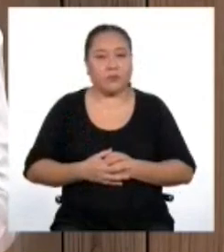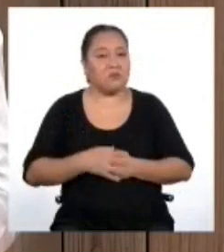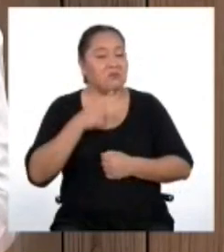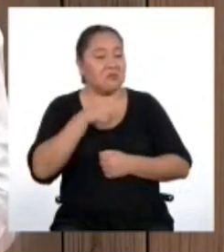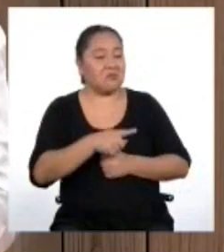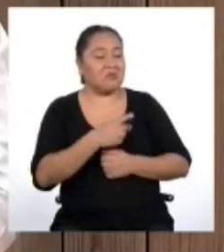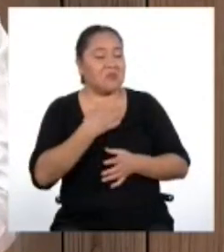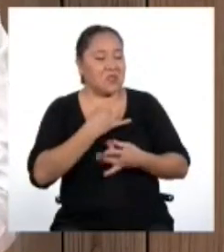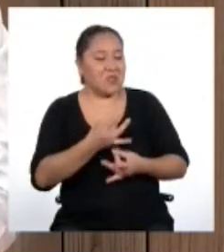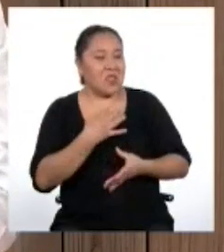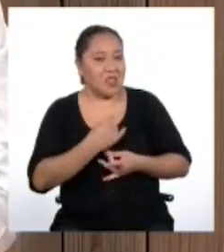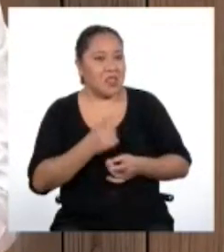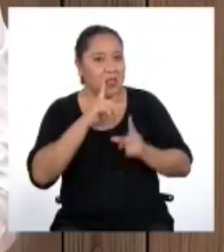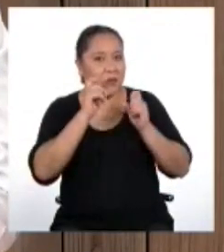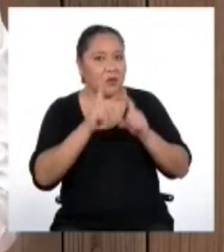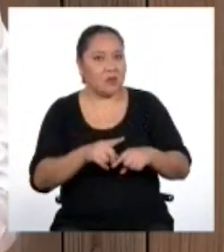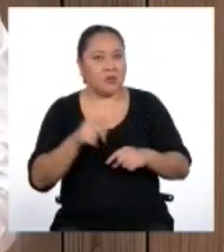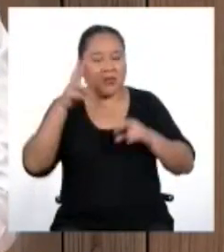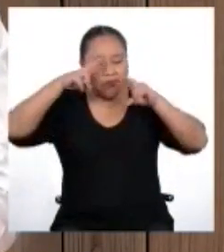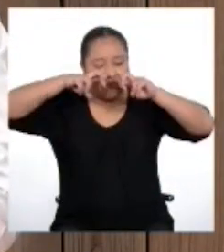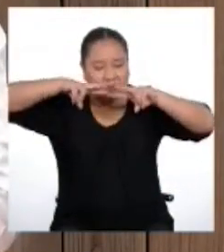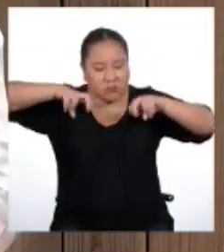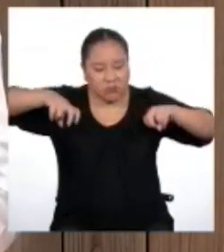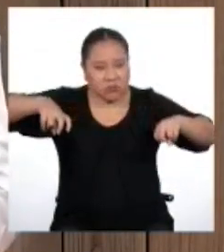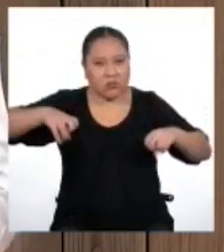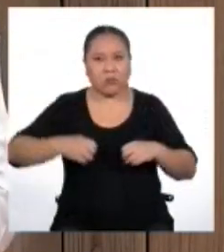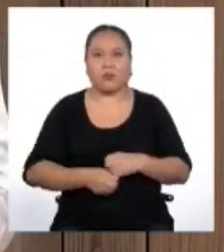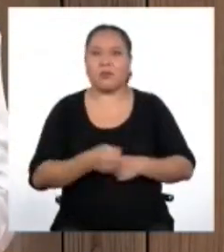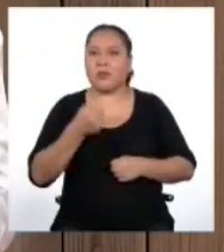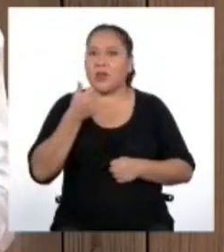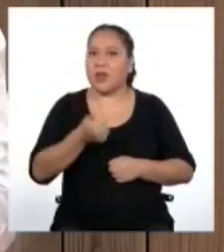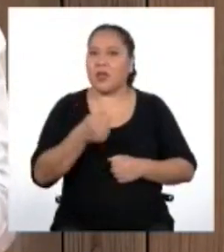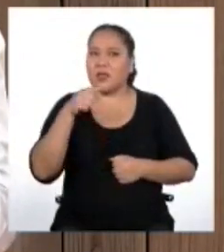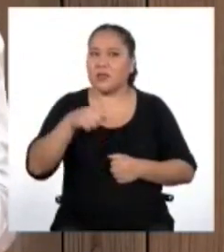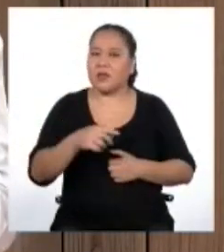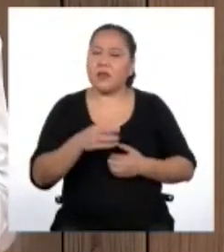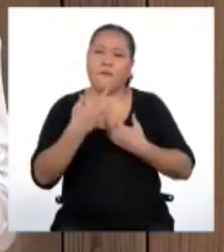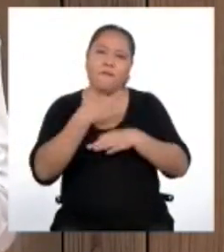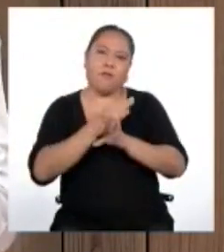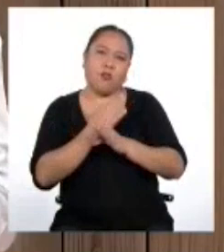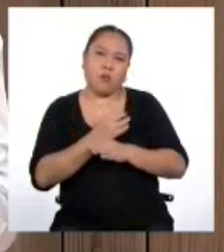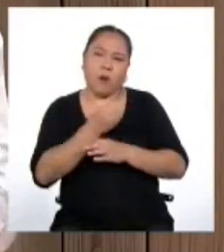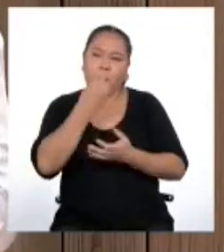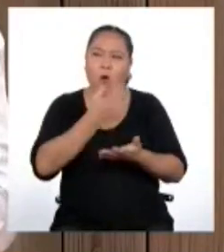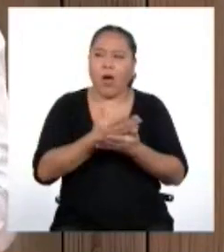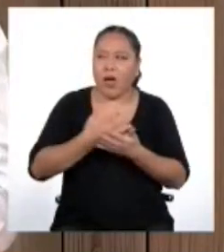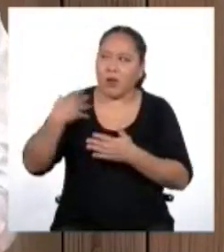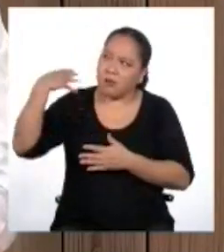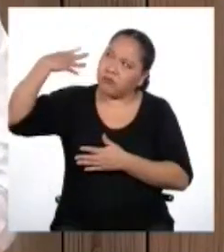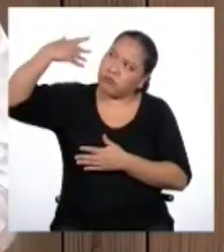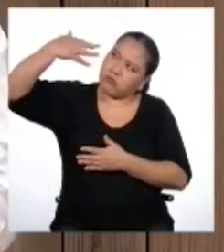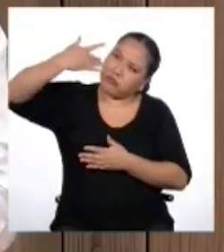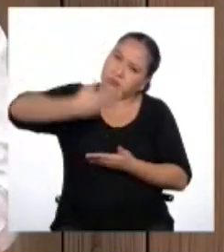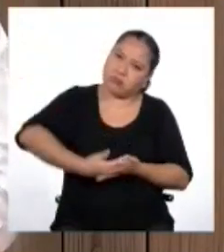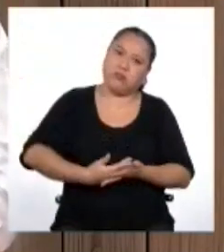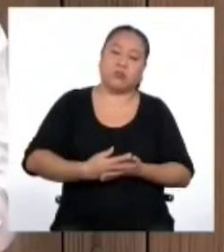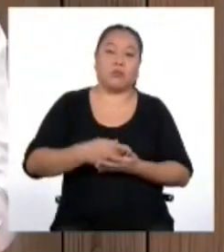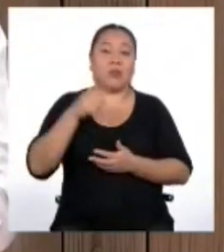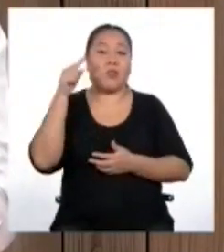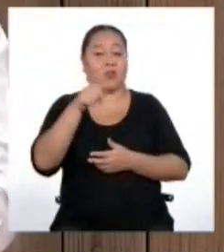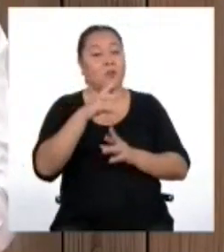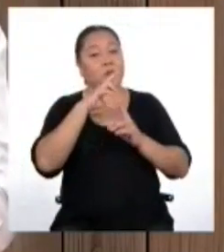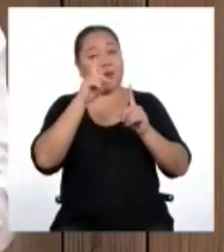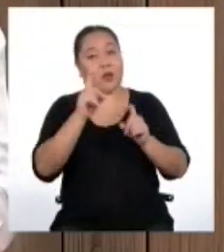podría llevar a investigar más sobre qué tan eficaz ha sido este sistema a lo largo de nuestra historia. Respecto a tu